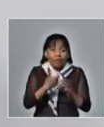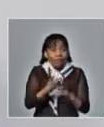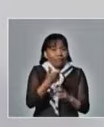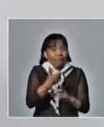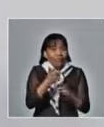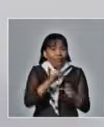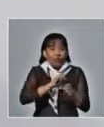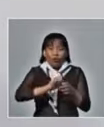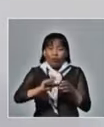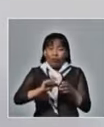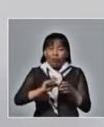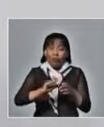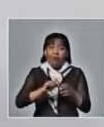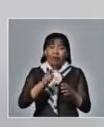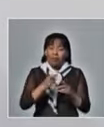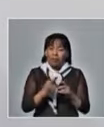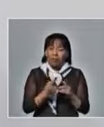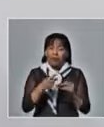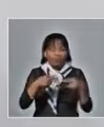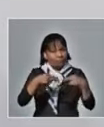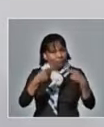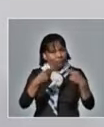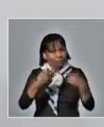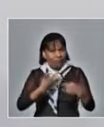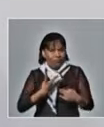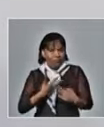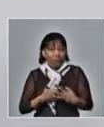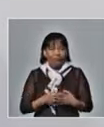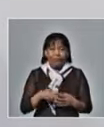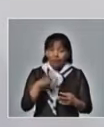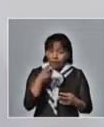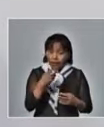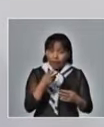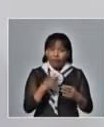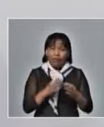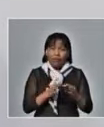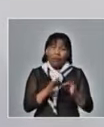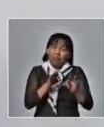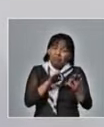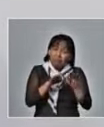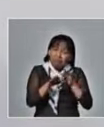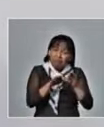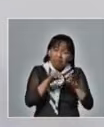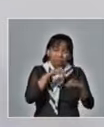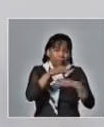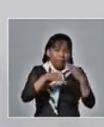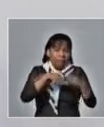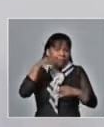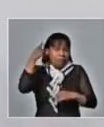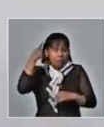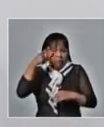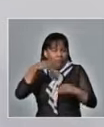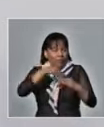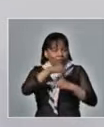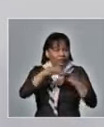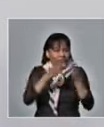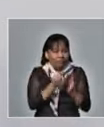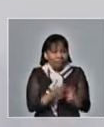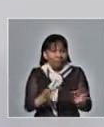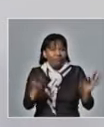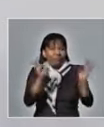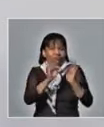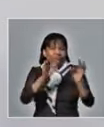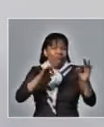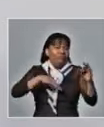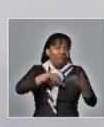comprar lo que requieren para echar a andar ese pequeño negocio. Y en ese sentido, vamos a trabajar para todos, porque en Puebla todos somos importantes y